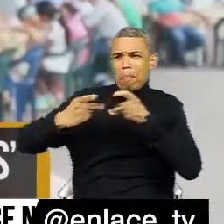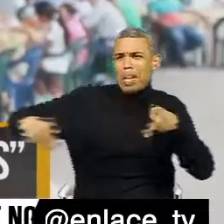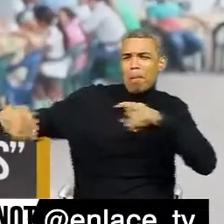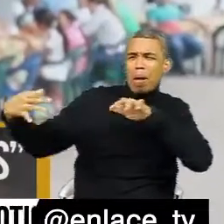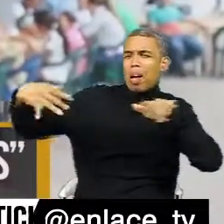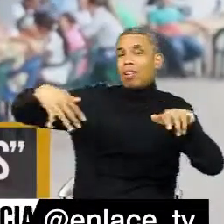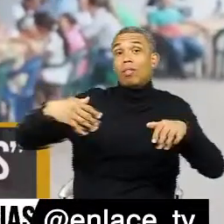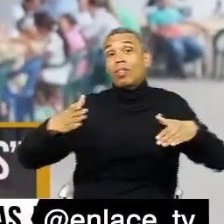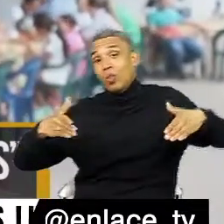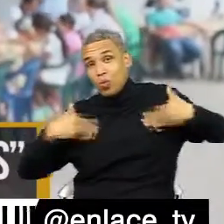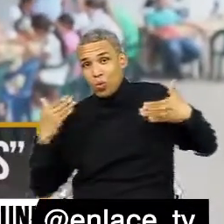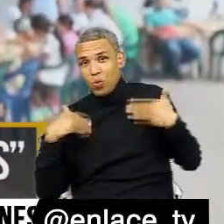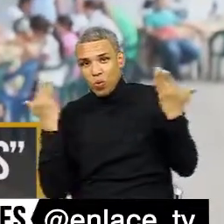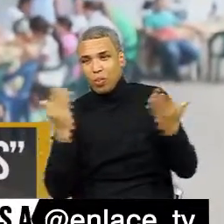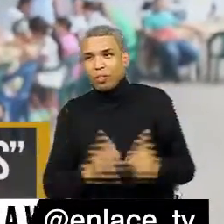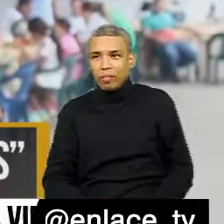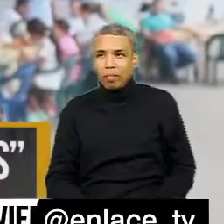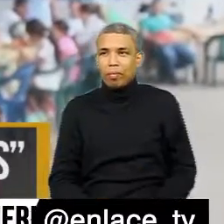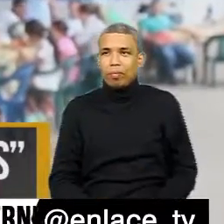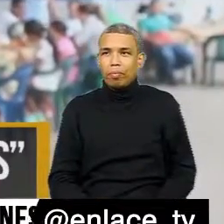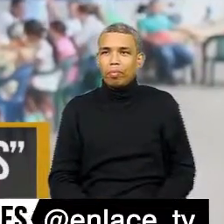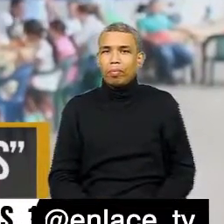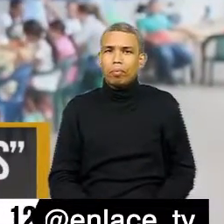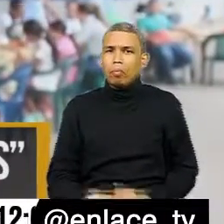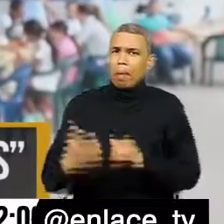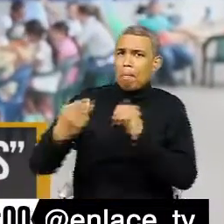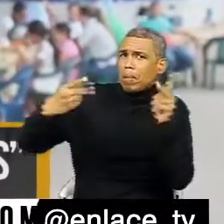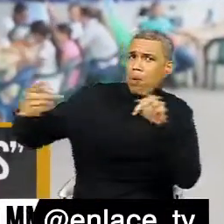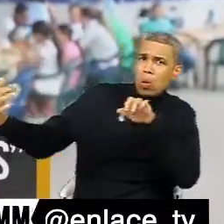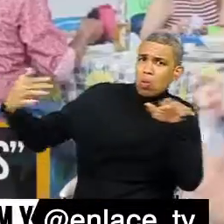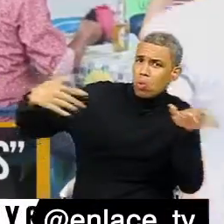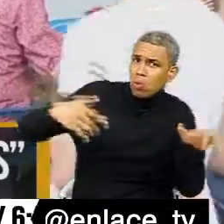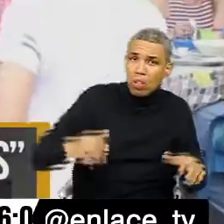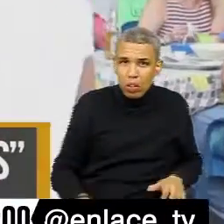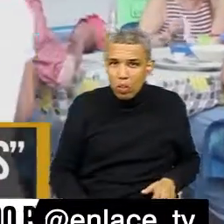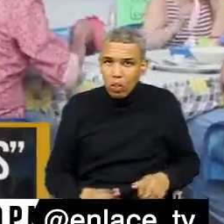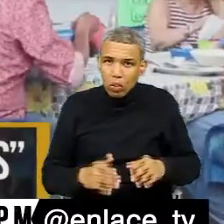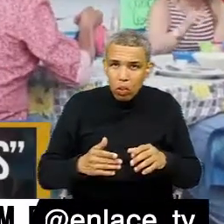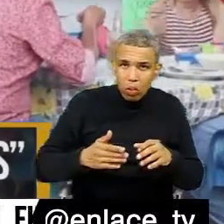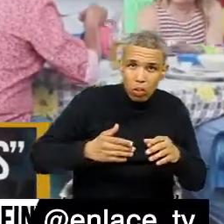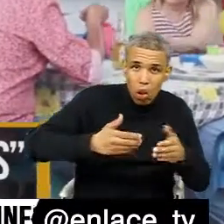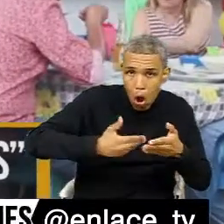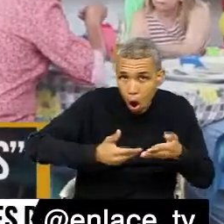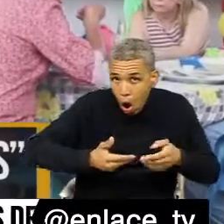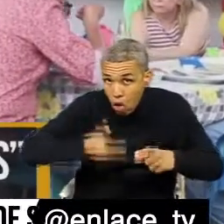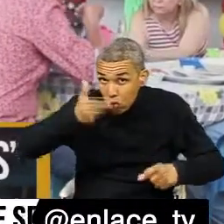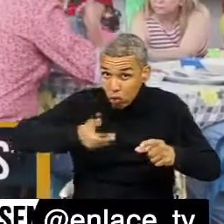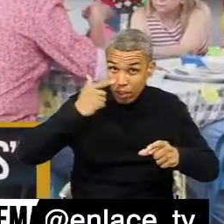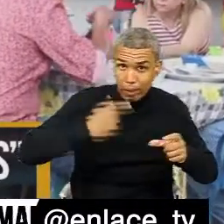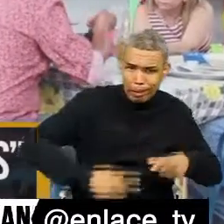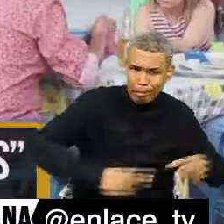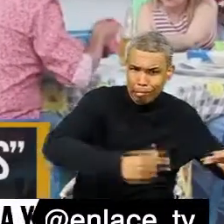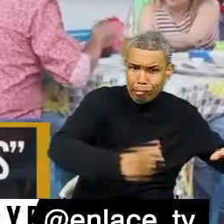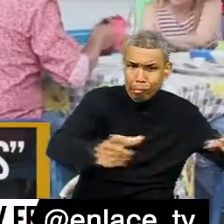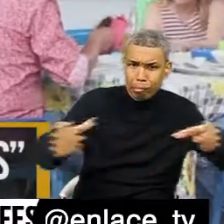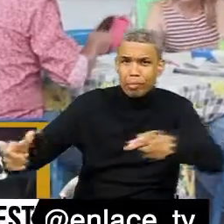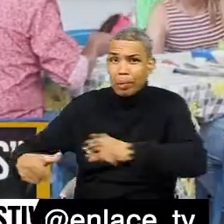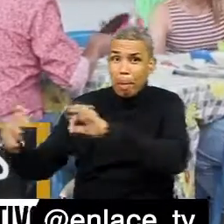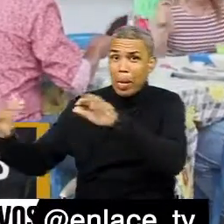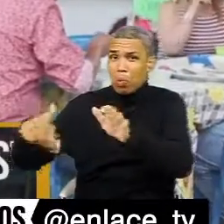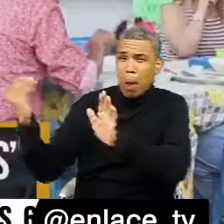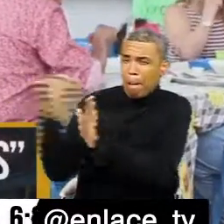La gente ha degustado los deliciosos sancochos que hicimos y ha habido buena venta aquí en el restaurante. Hemos